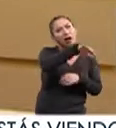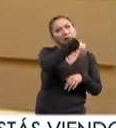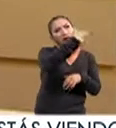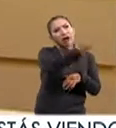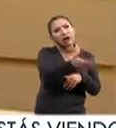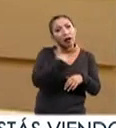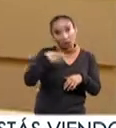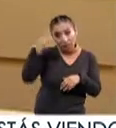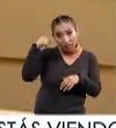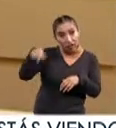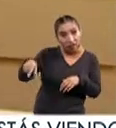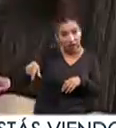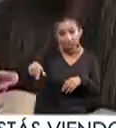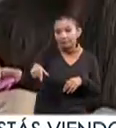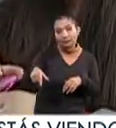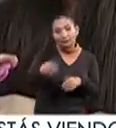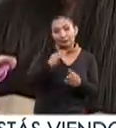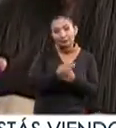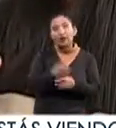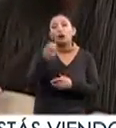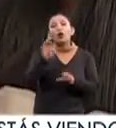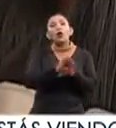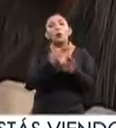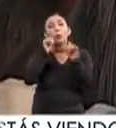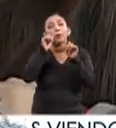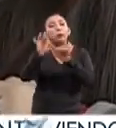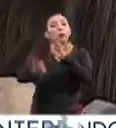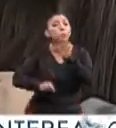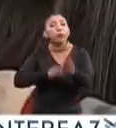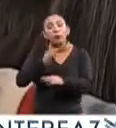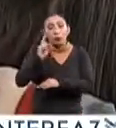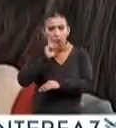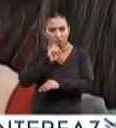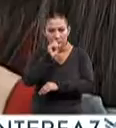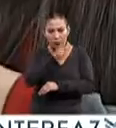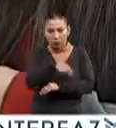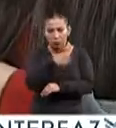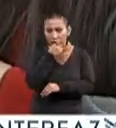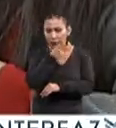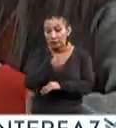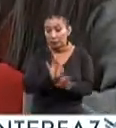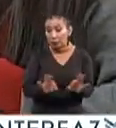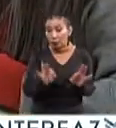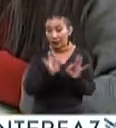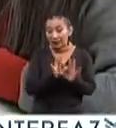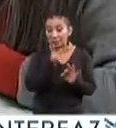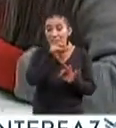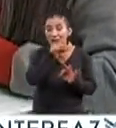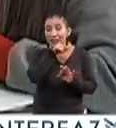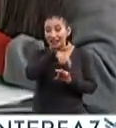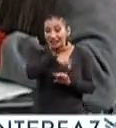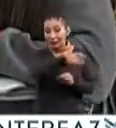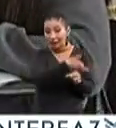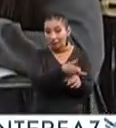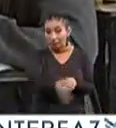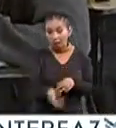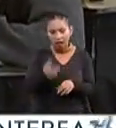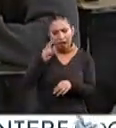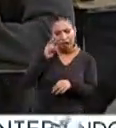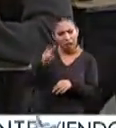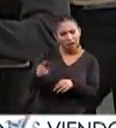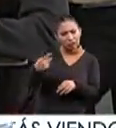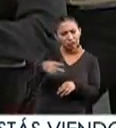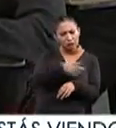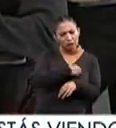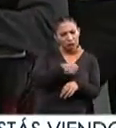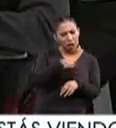está adquiriendo esos conocimientos. ¿Cómo atender estos casos? La especialista detalla que es relevante que los padres de familia identifiquen